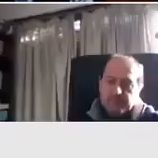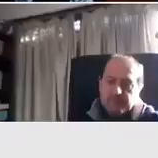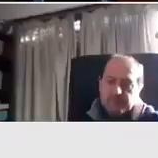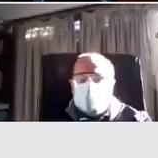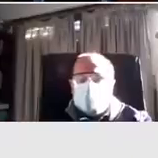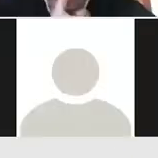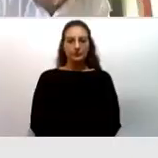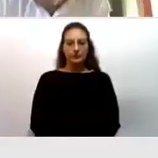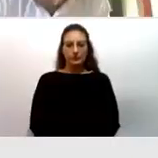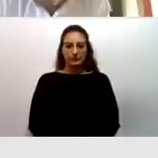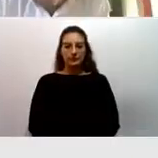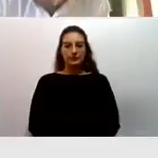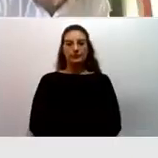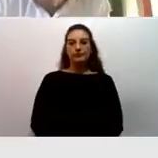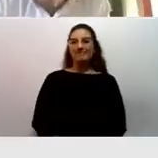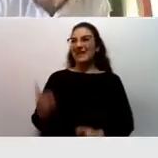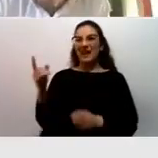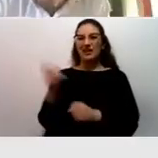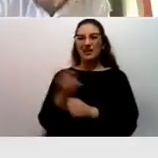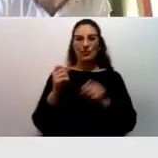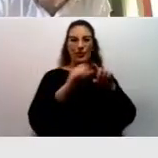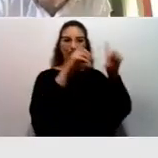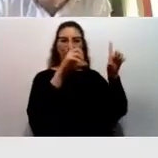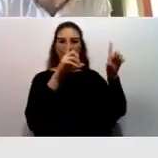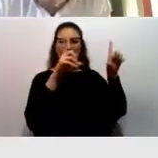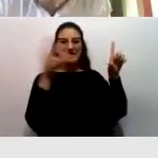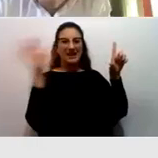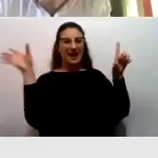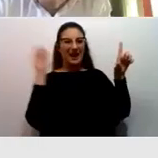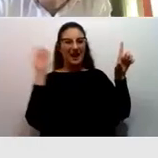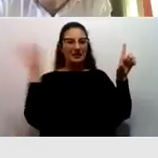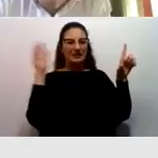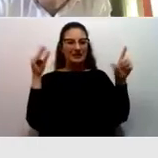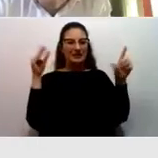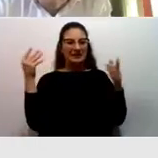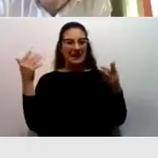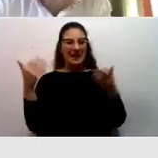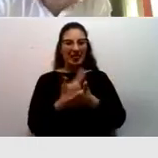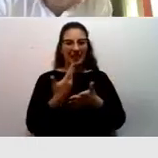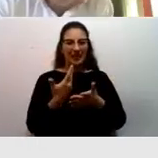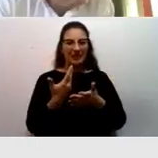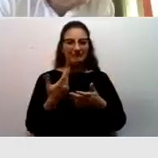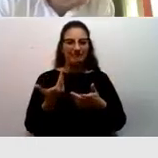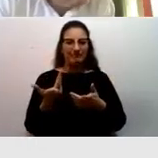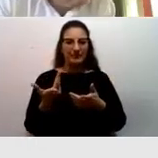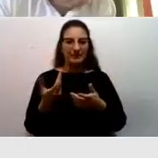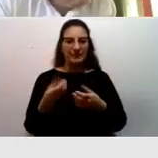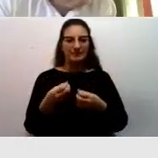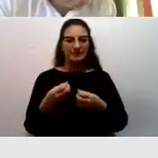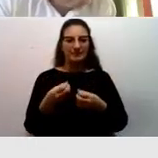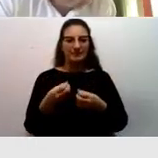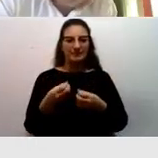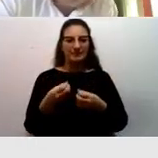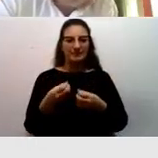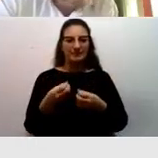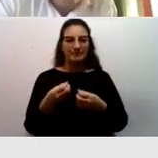Ah, no puedo compartir sonido Qué macana Cómo tendríamos que hacer Porque no se